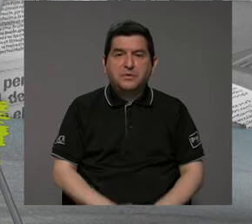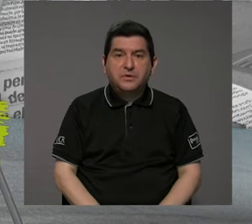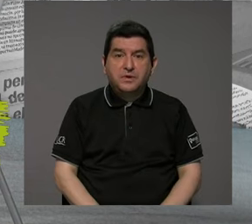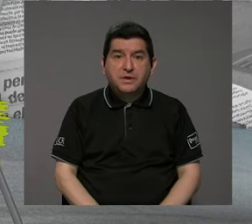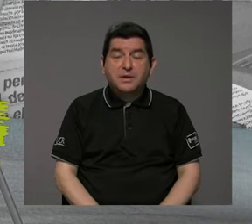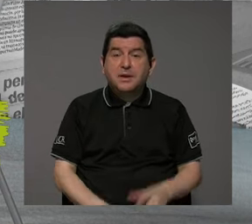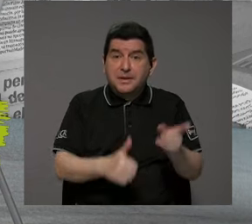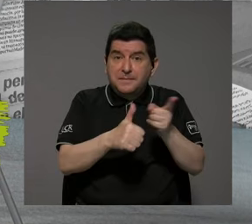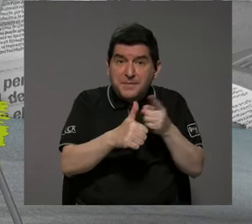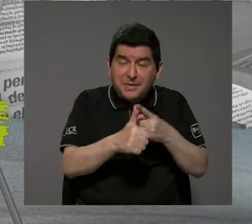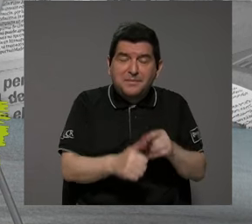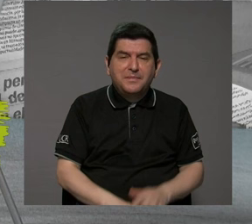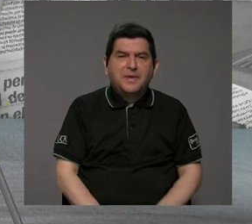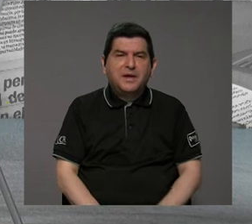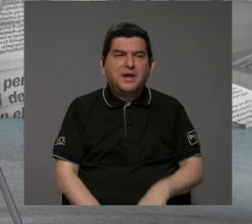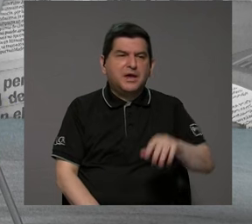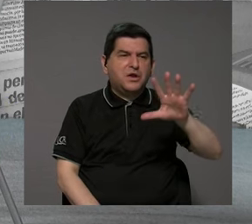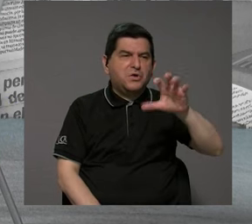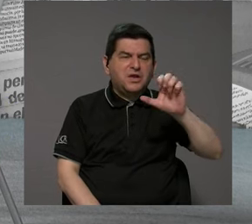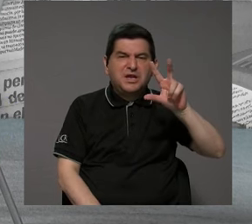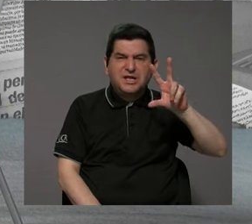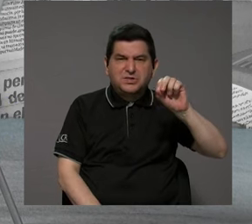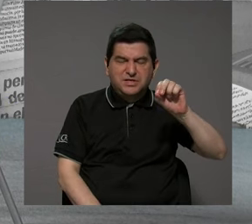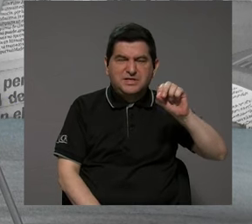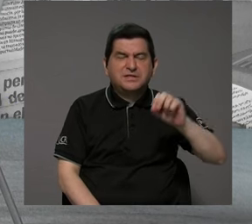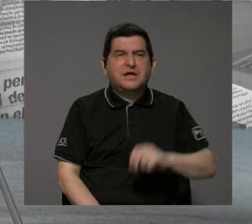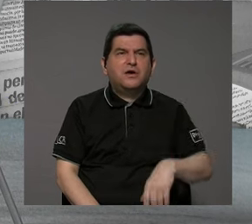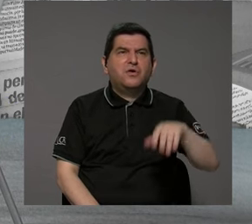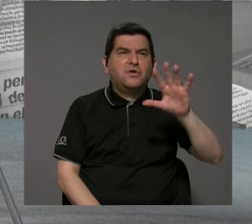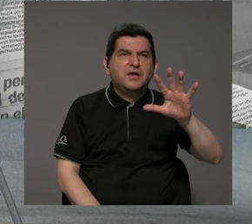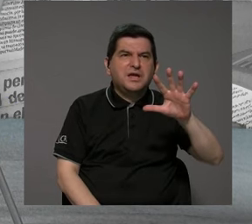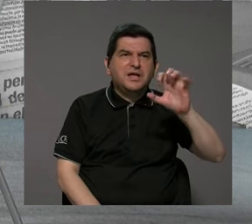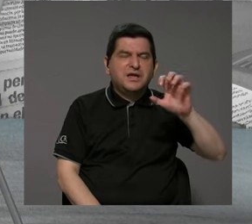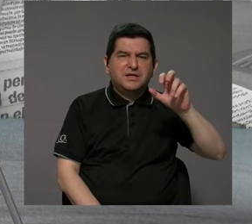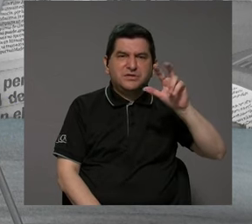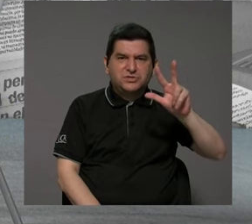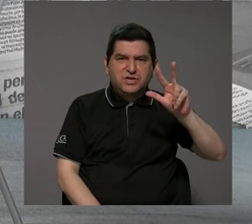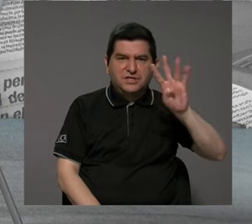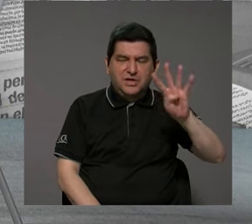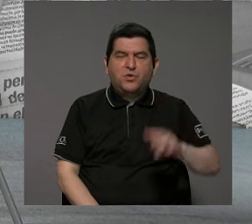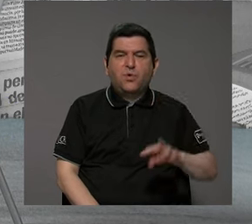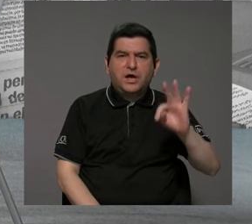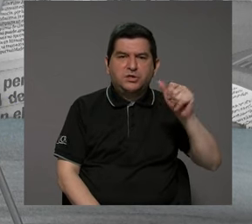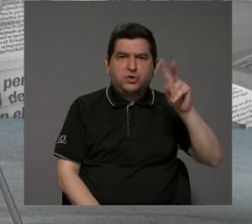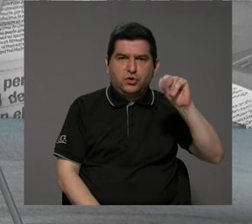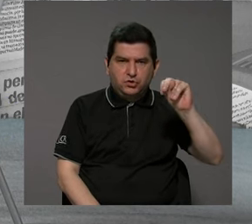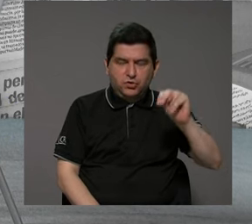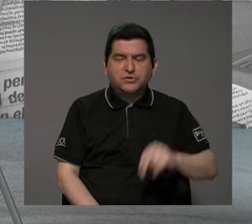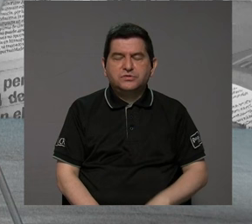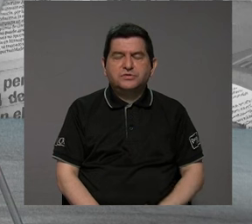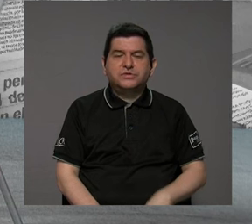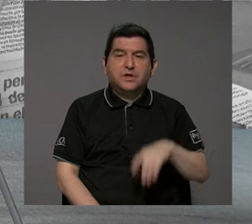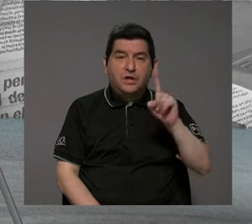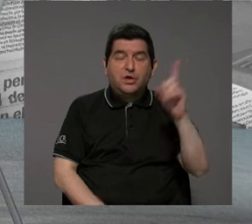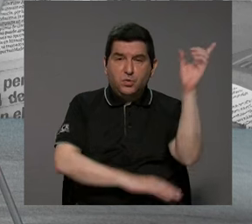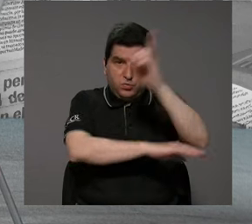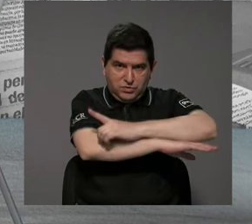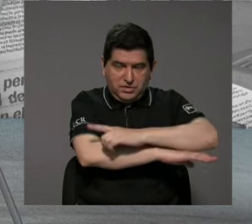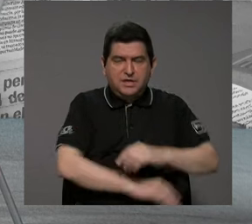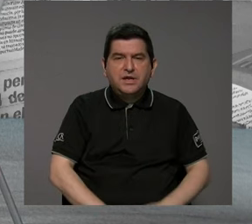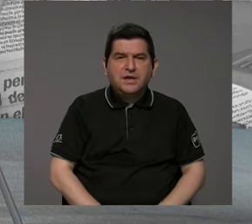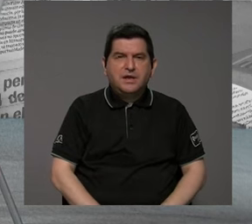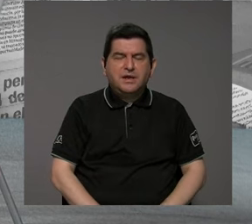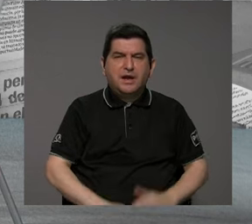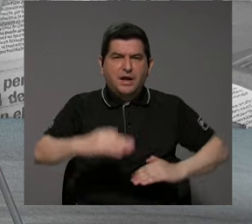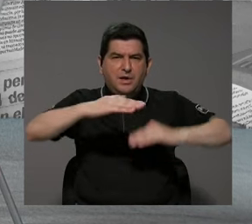de inicialmente a tener 534 toneladas diarias que fue lo que se aprobó a un máximo de